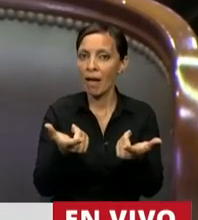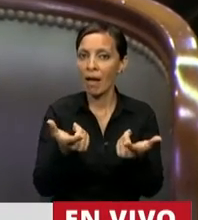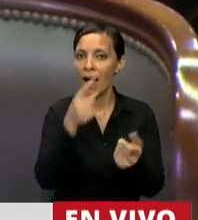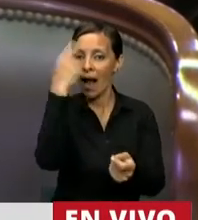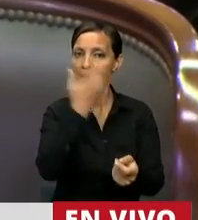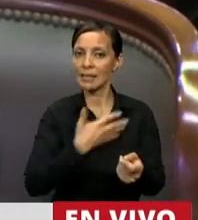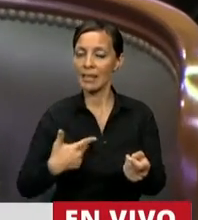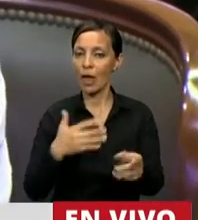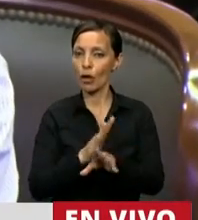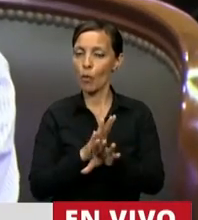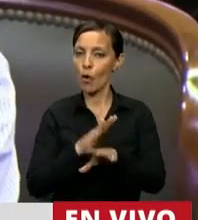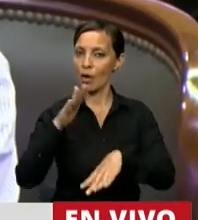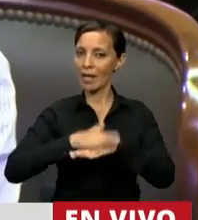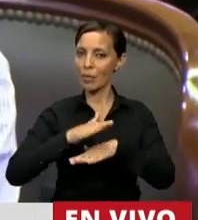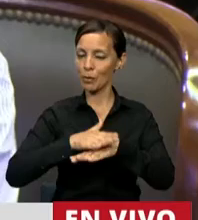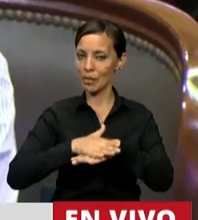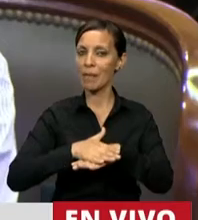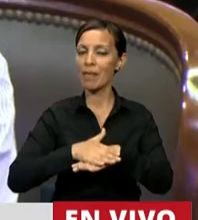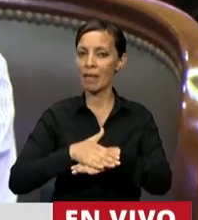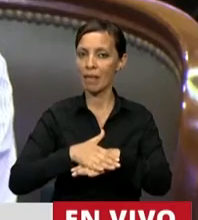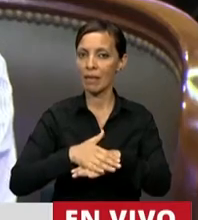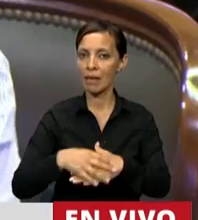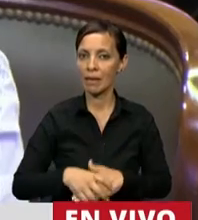al Estado en una posición